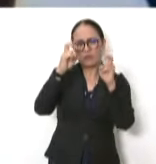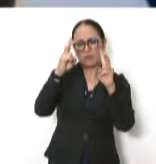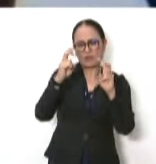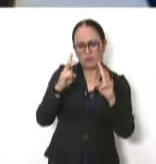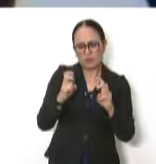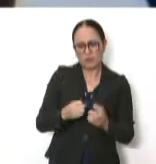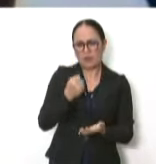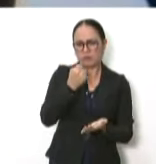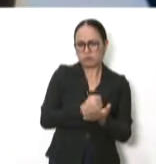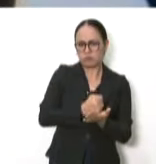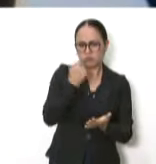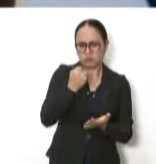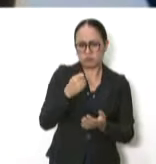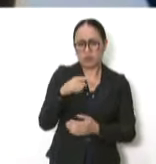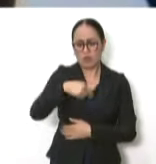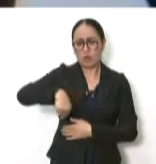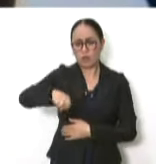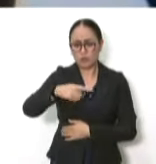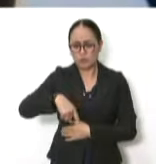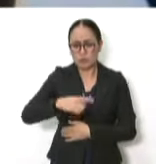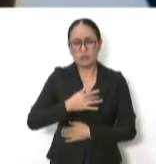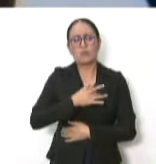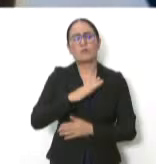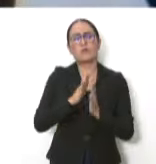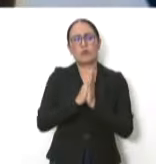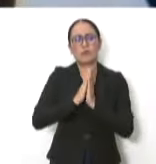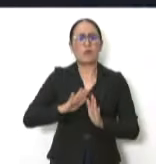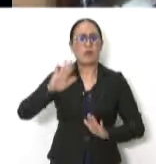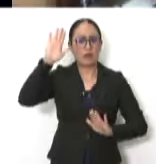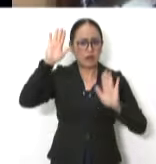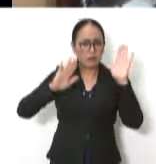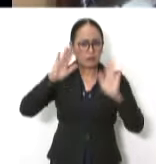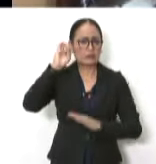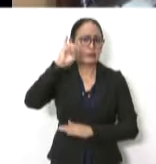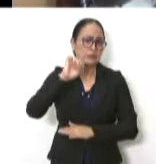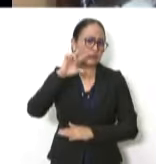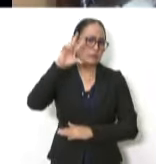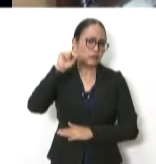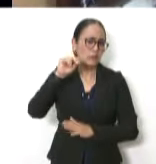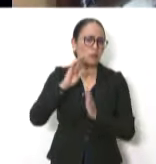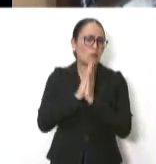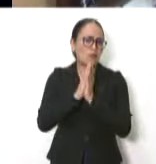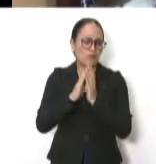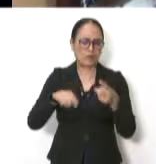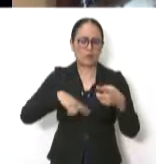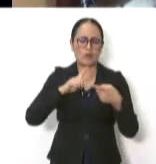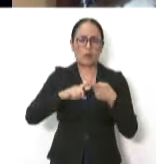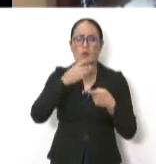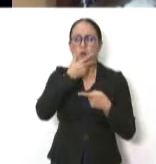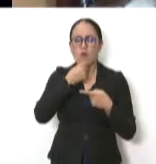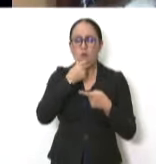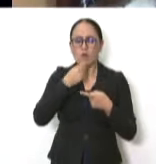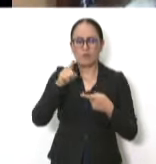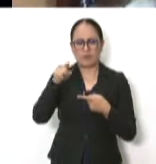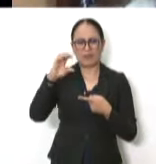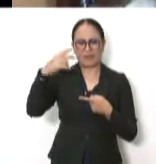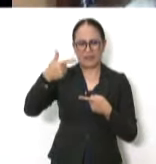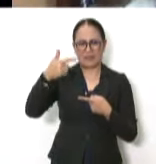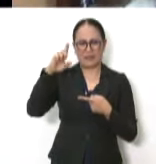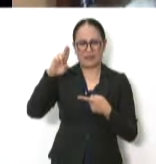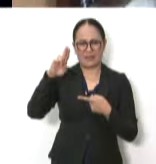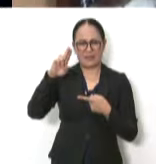presente sesión, por lo que les solicito sean tan amables de expresar el sentido de su voto. Comisionado Guerra. A